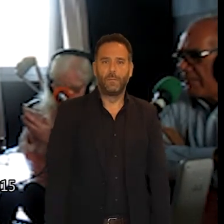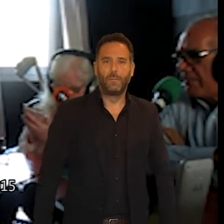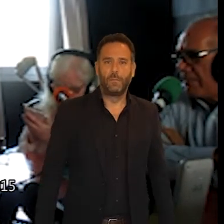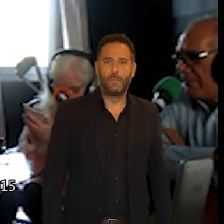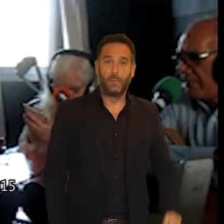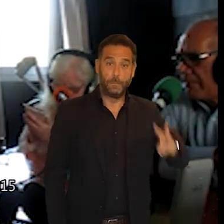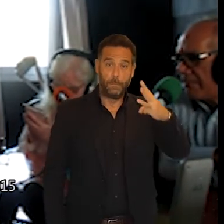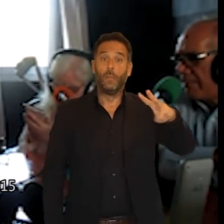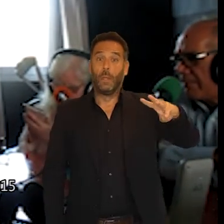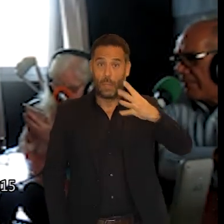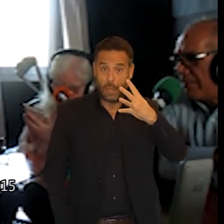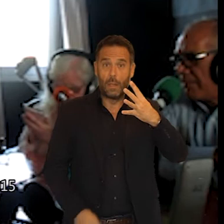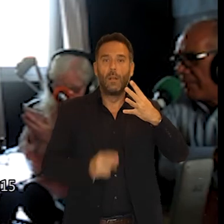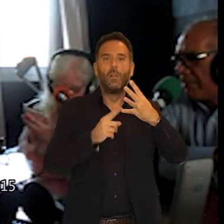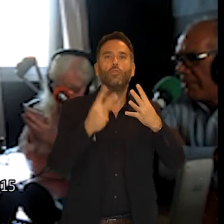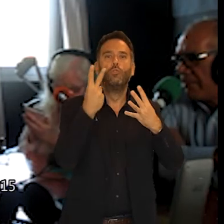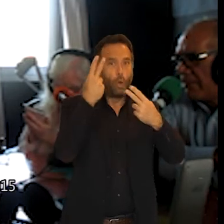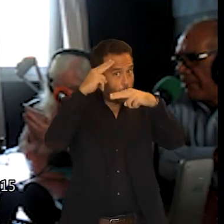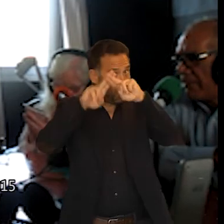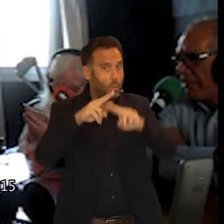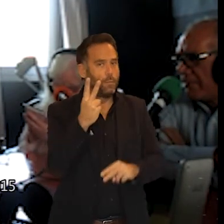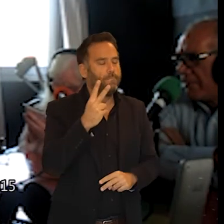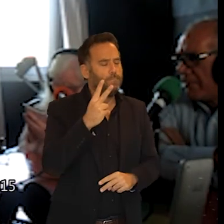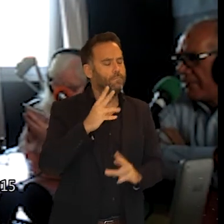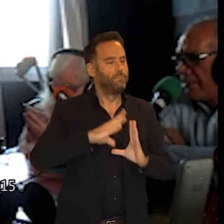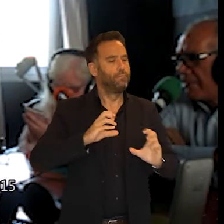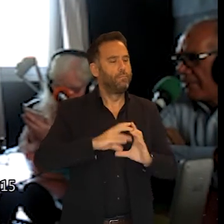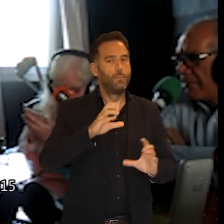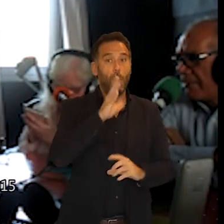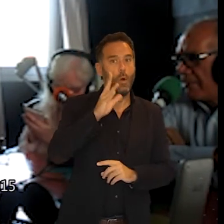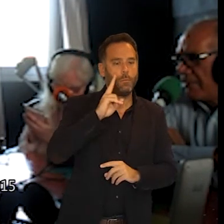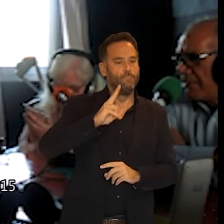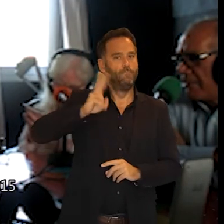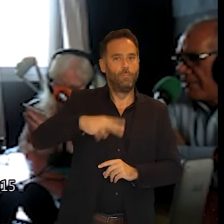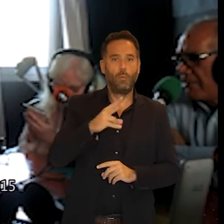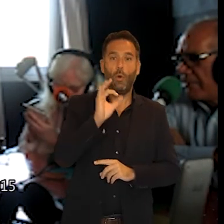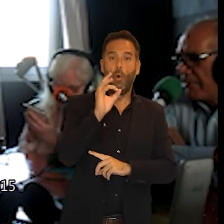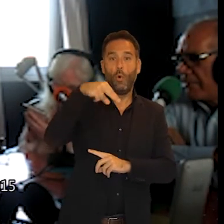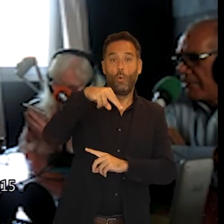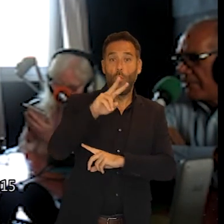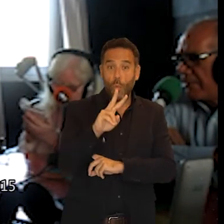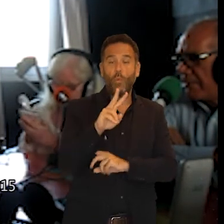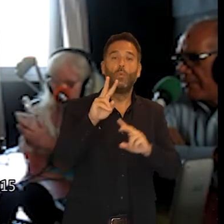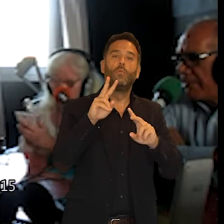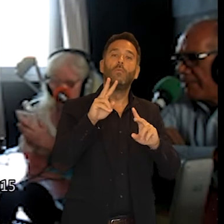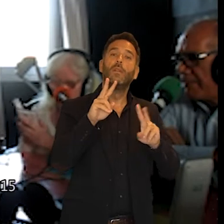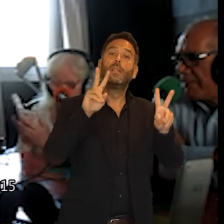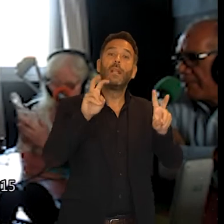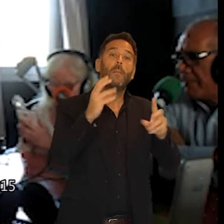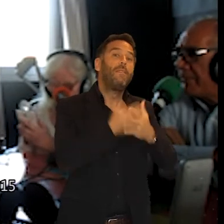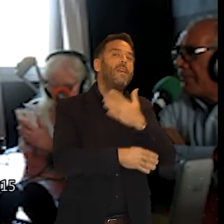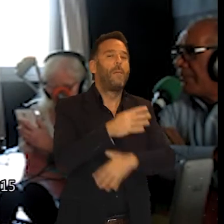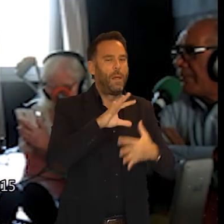Dos diputadas muy esperanzadas por los reconocimientos de la ONU y la Unión Europea en materia de